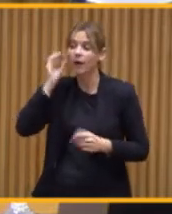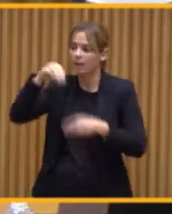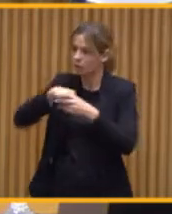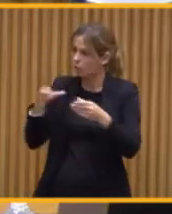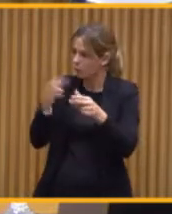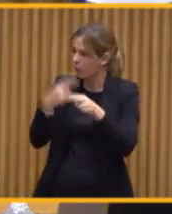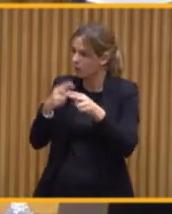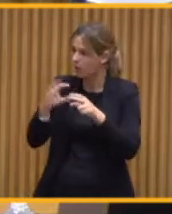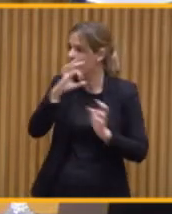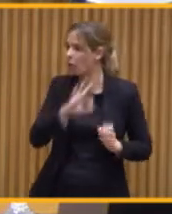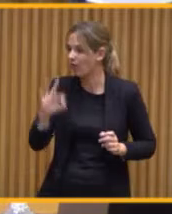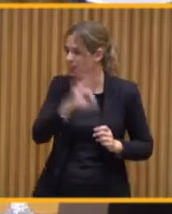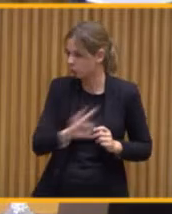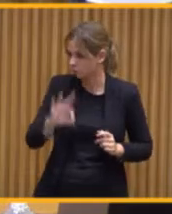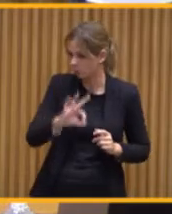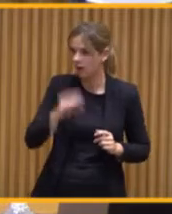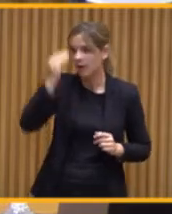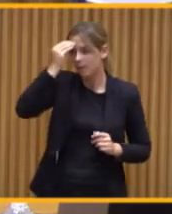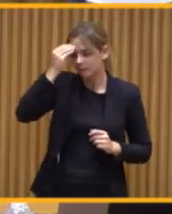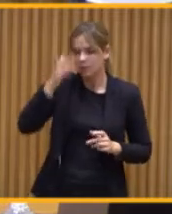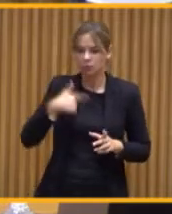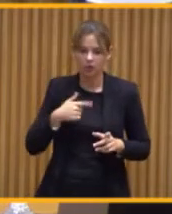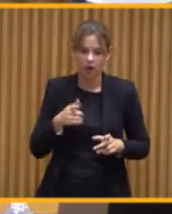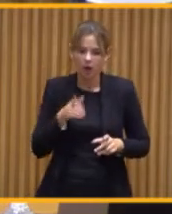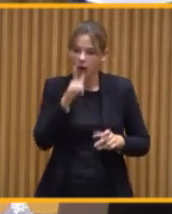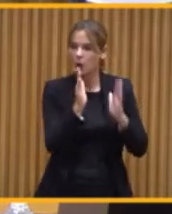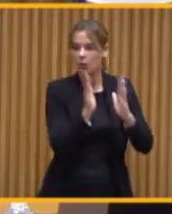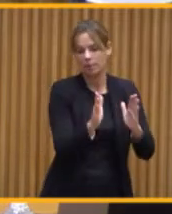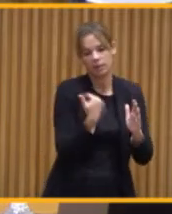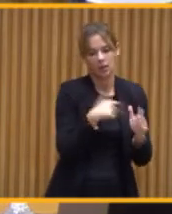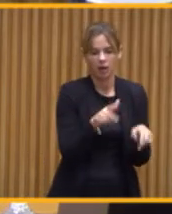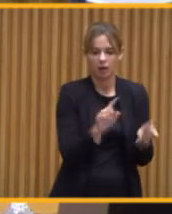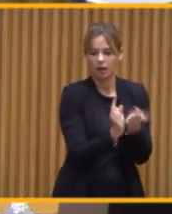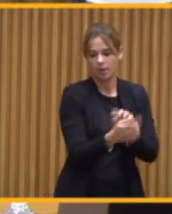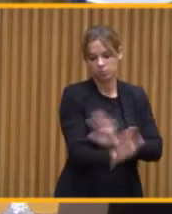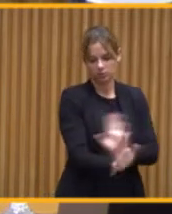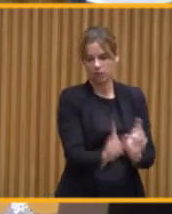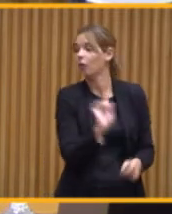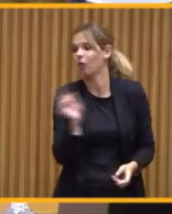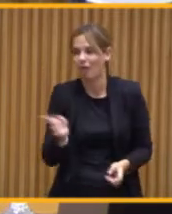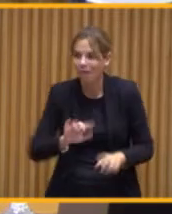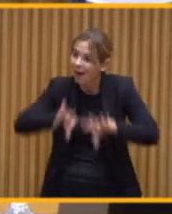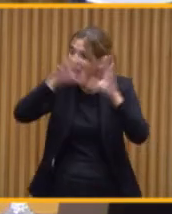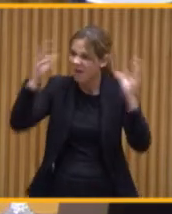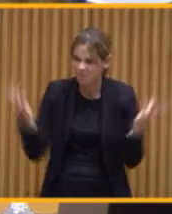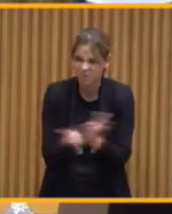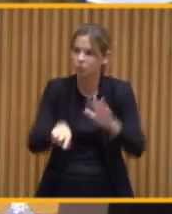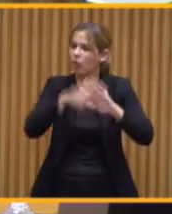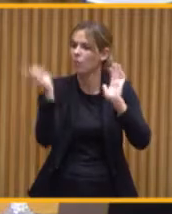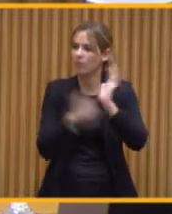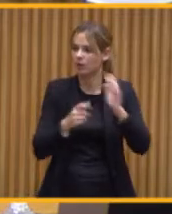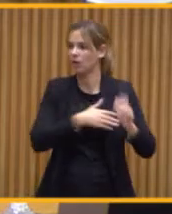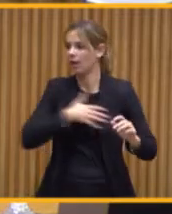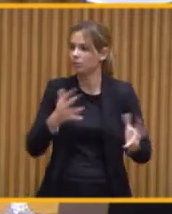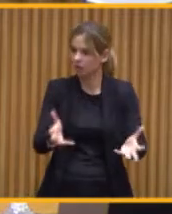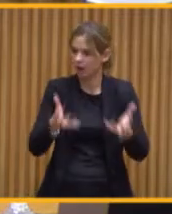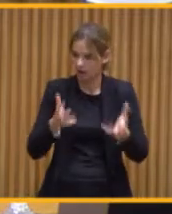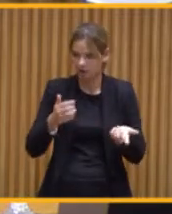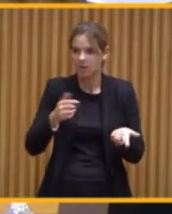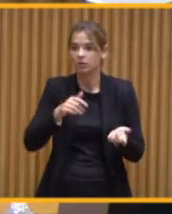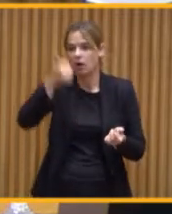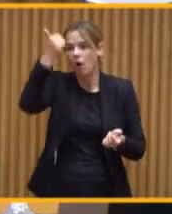no queremos un trozo de la tarta sino que queremos cambiar la receta queremos cambiar el mundo para que sea diferente no queremos ganar en un mundo de hombres